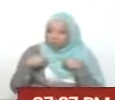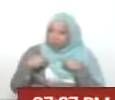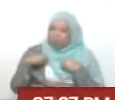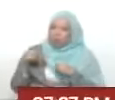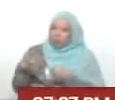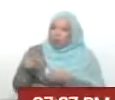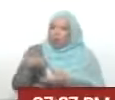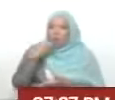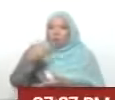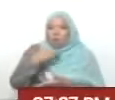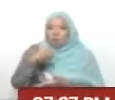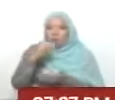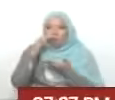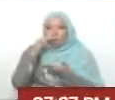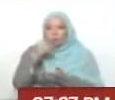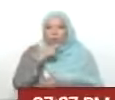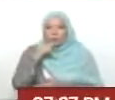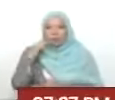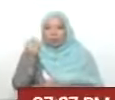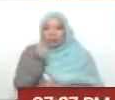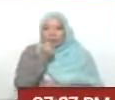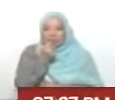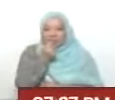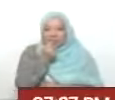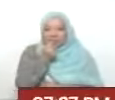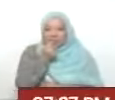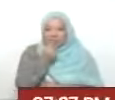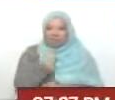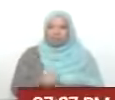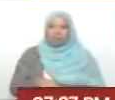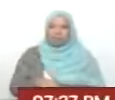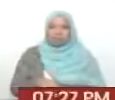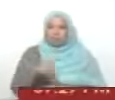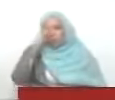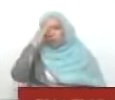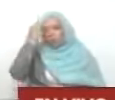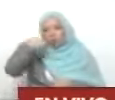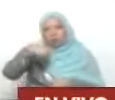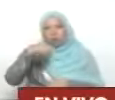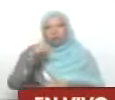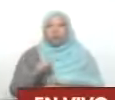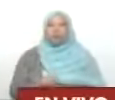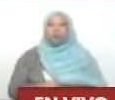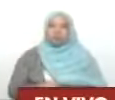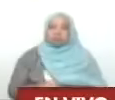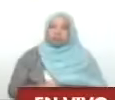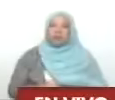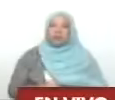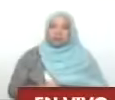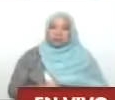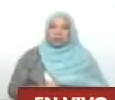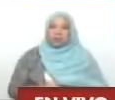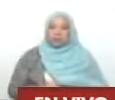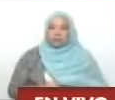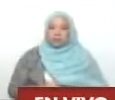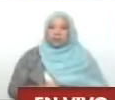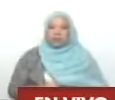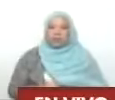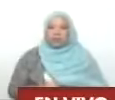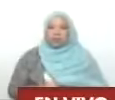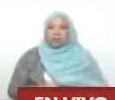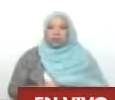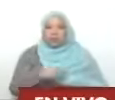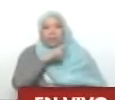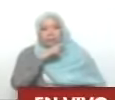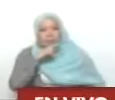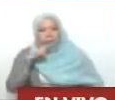¿Sí? Bueno, tres jugos verdes para seguir la conversación. ¿Están de acuerdo? Esa es la anécdota de muchos de los periodistas. Quieren saber a qué sabe el